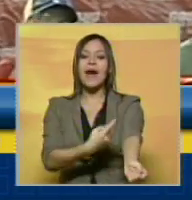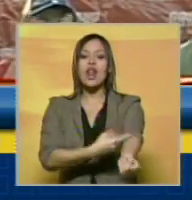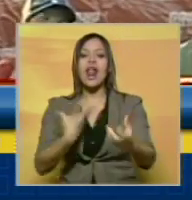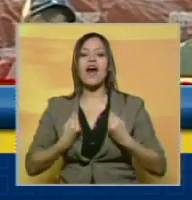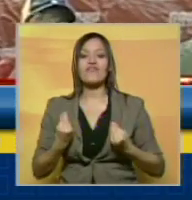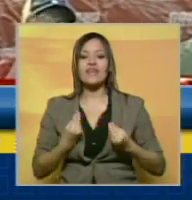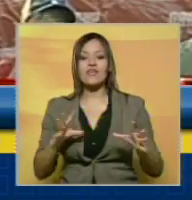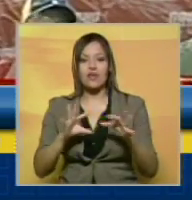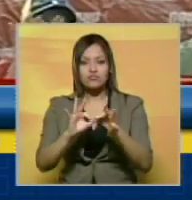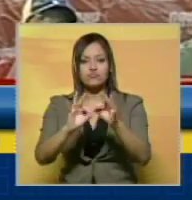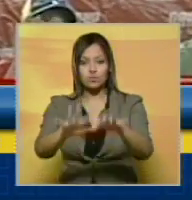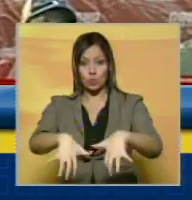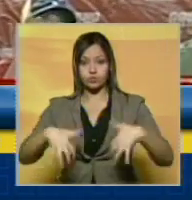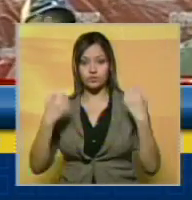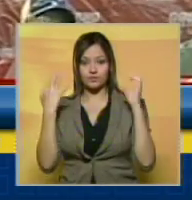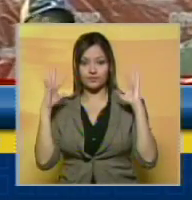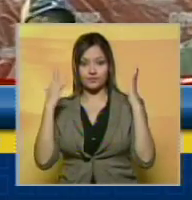pues.